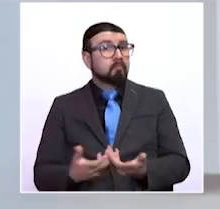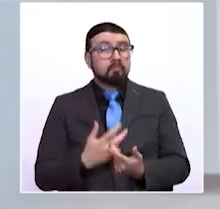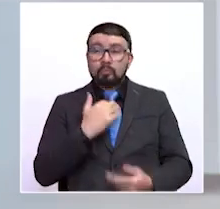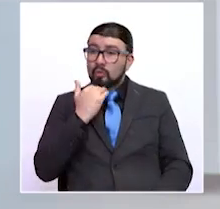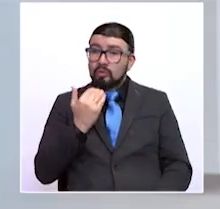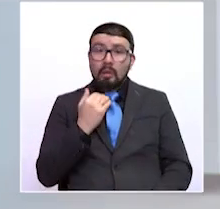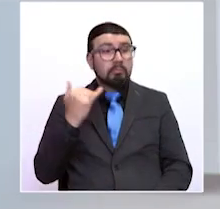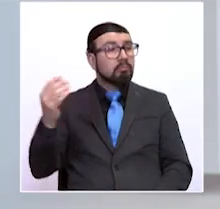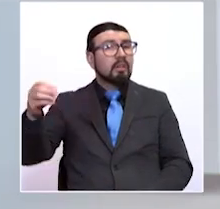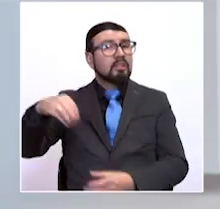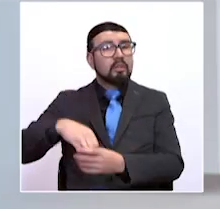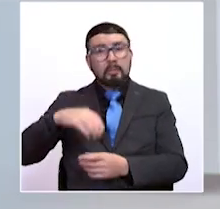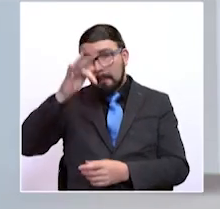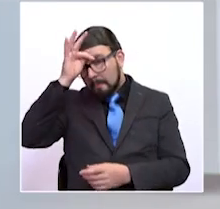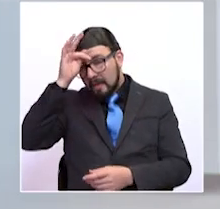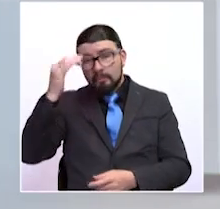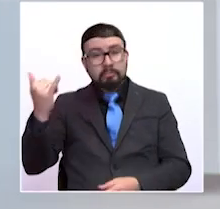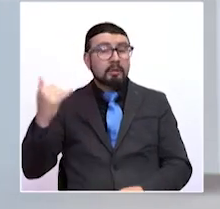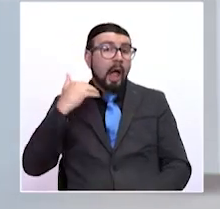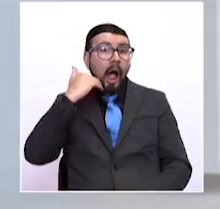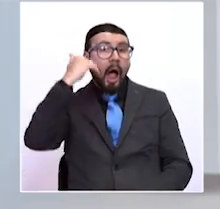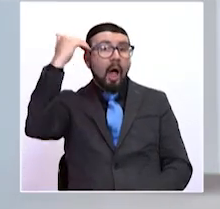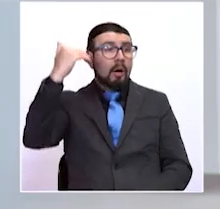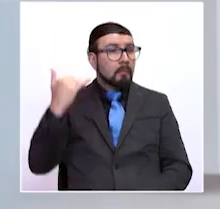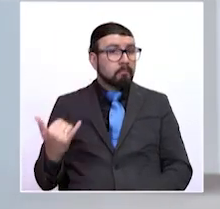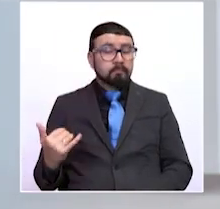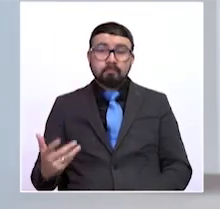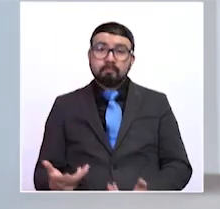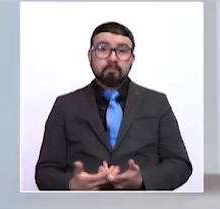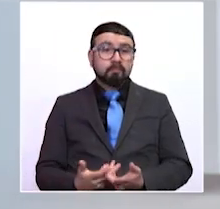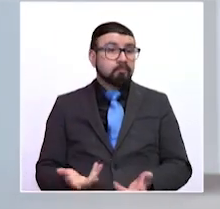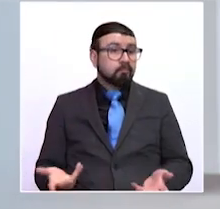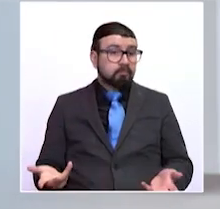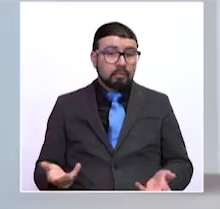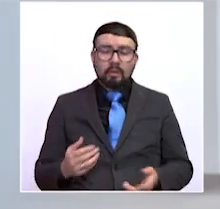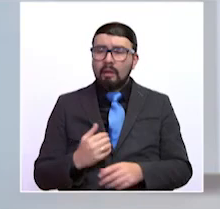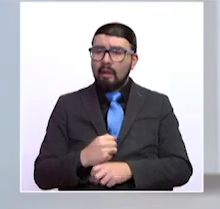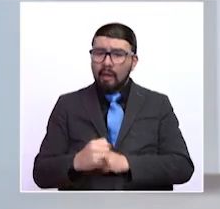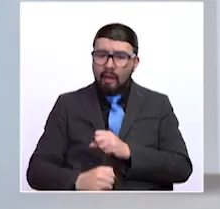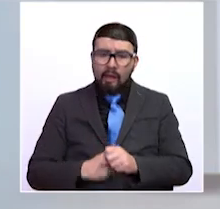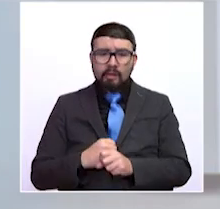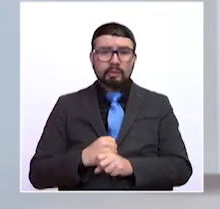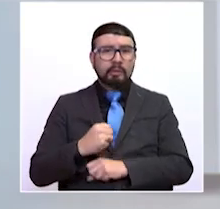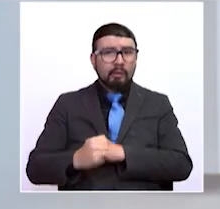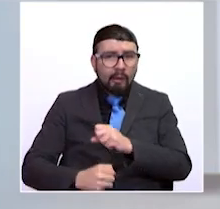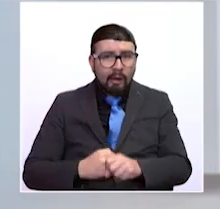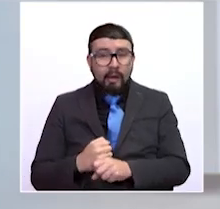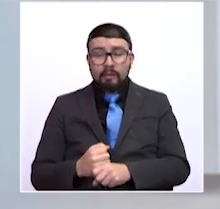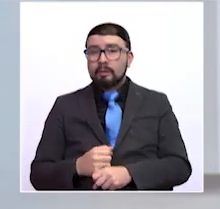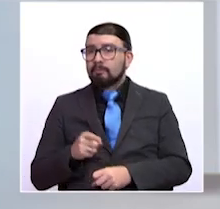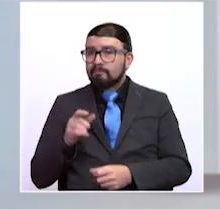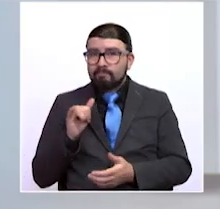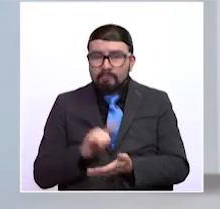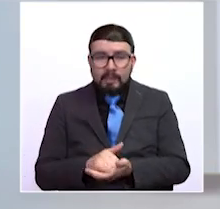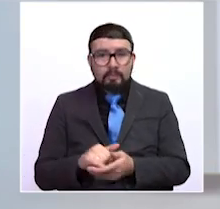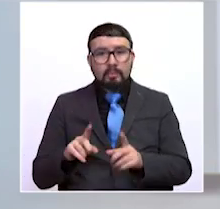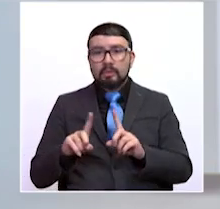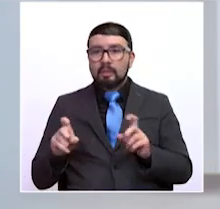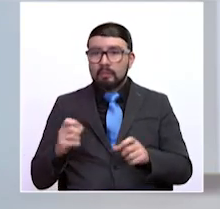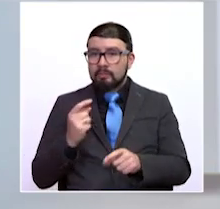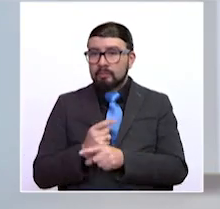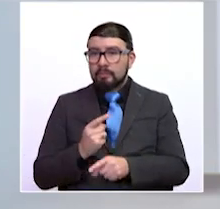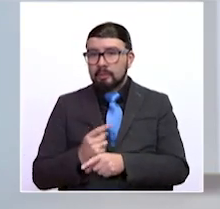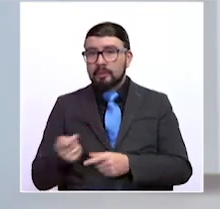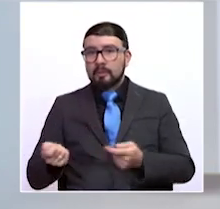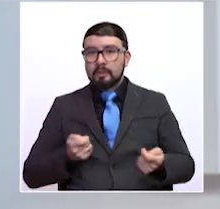en hospitales con adultos y realmente cada año estamos en este mismo tema que